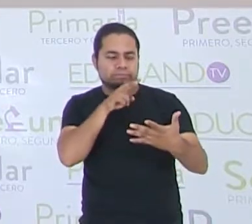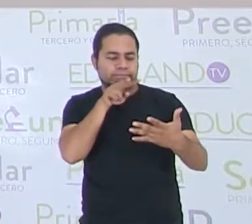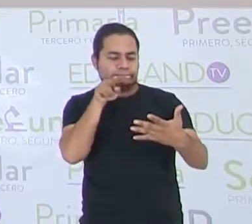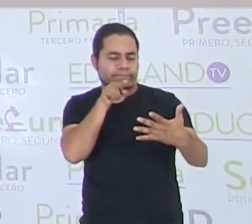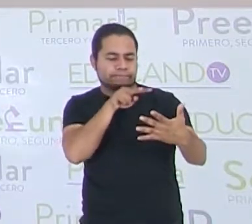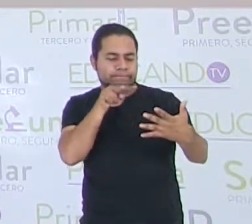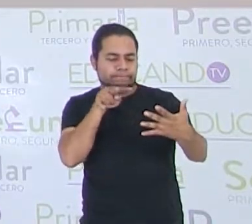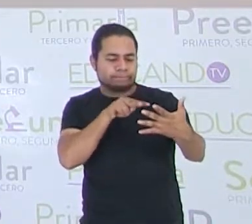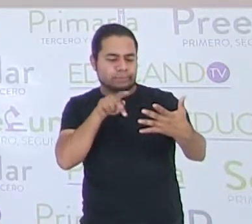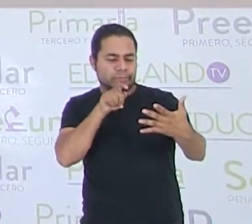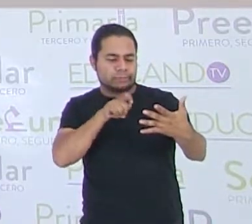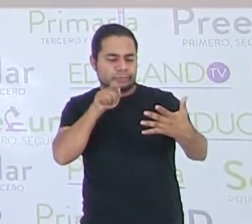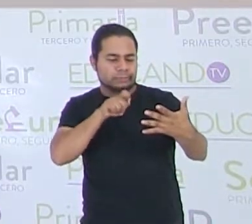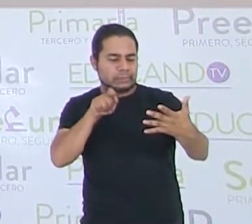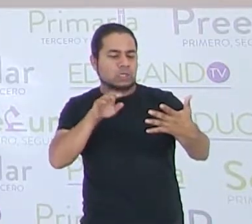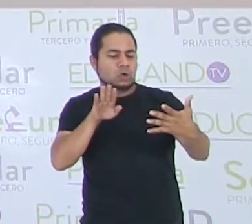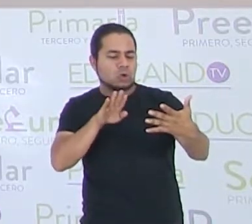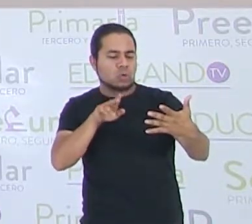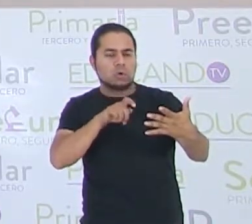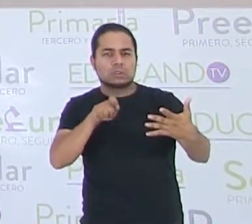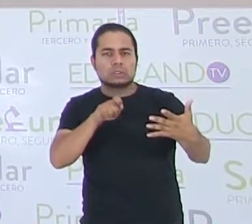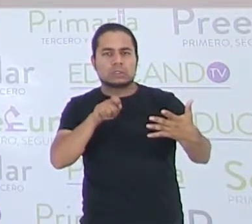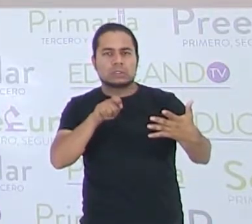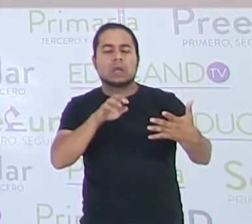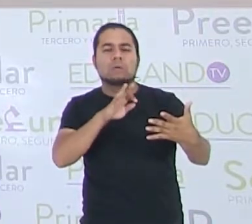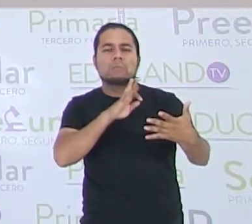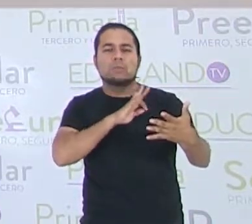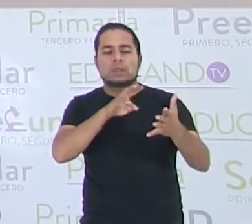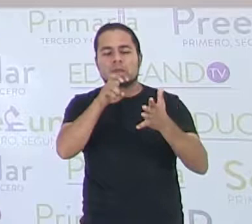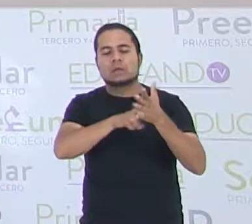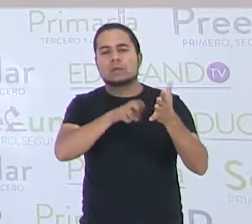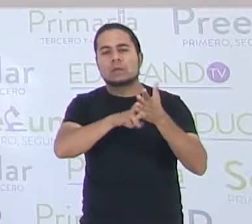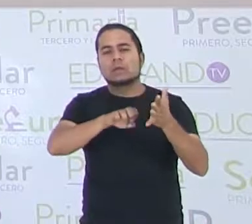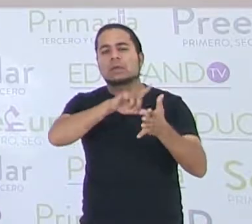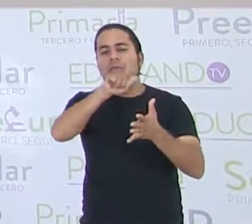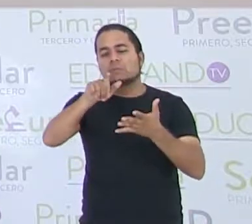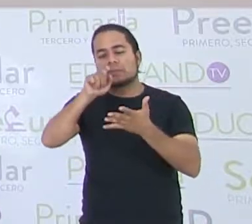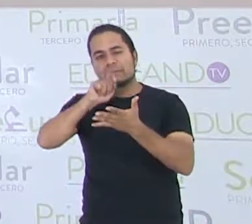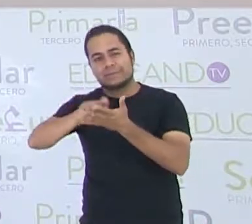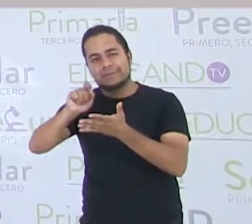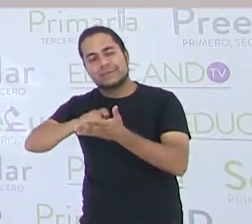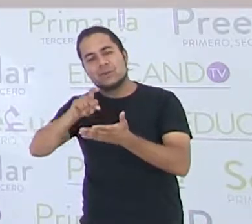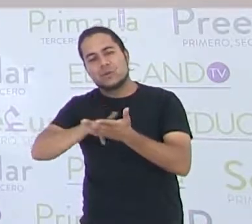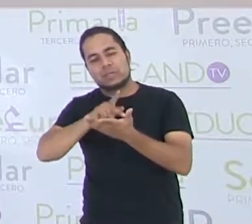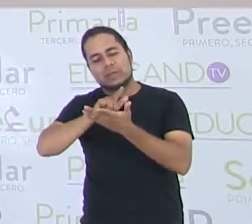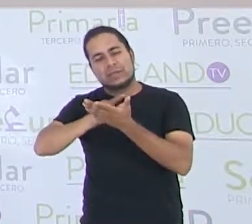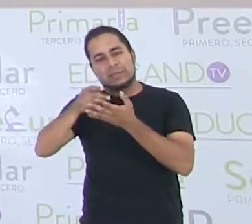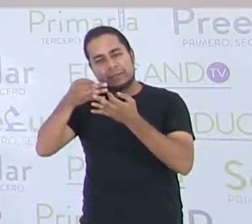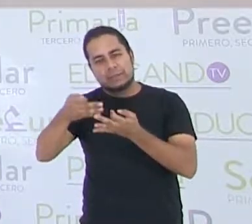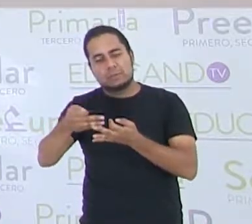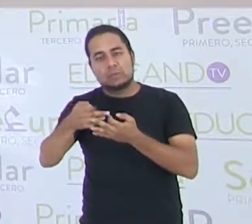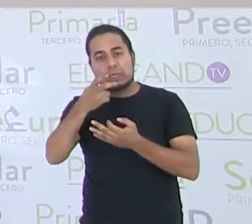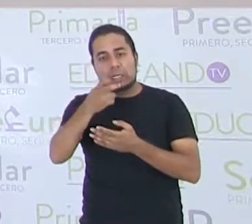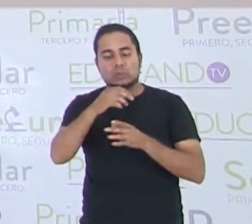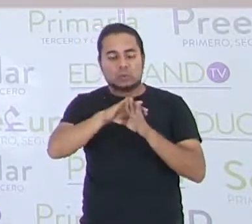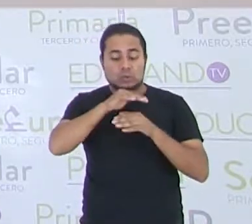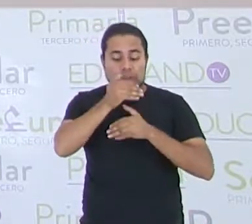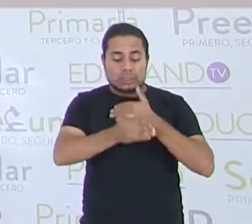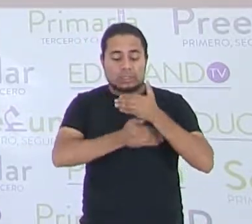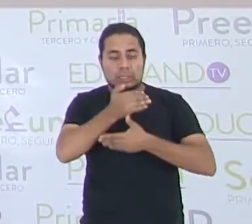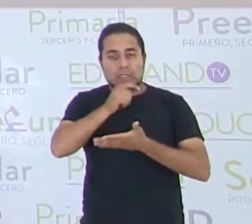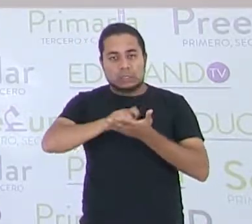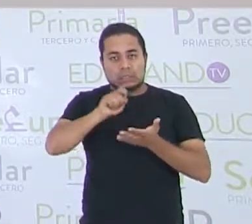esa escritura y, si es necesario, volver a escribir. Esas son las etapas de la escritura. Y hoy